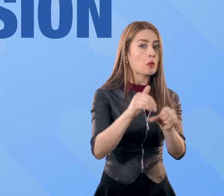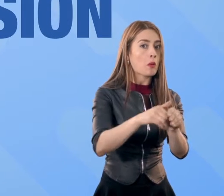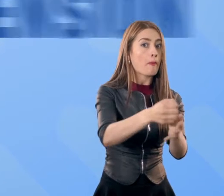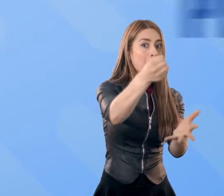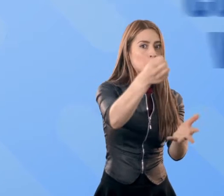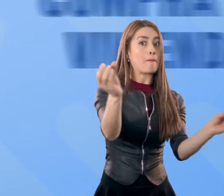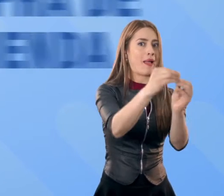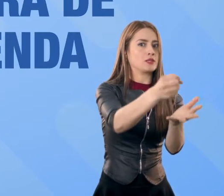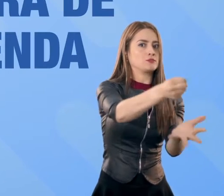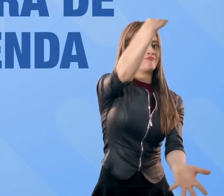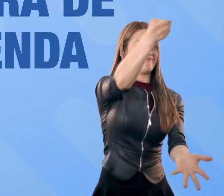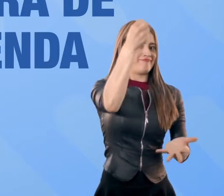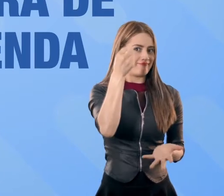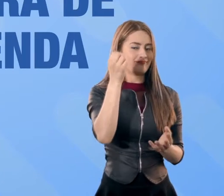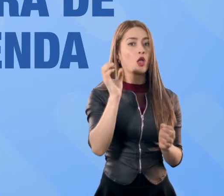utilizada para aumentar tu pensión